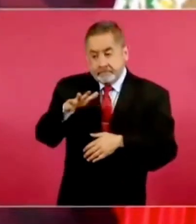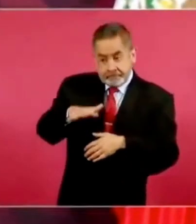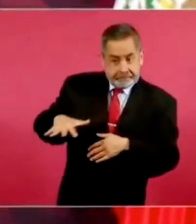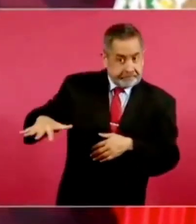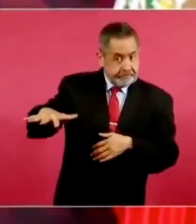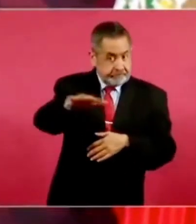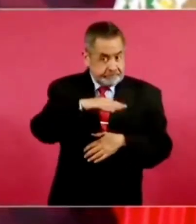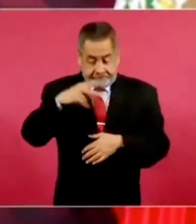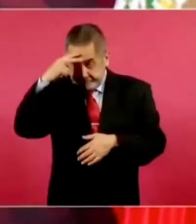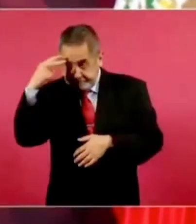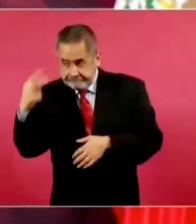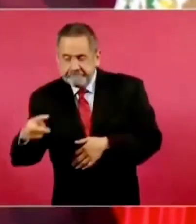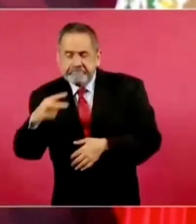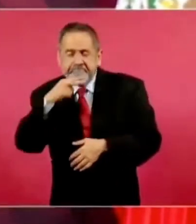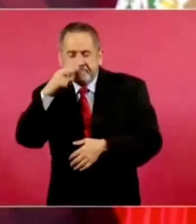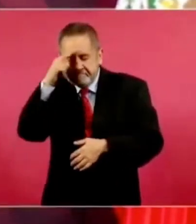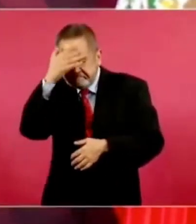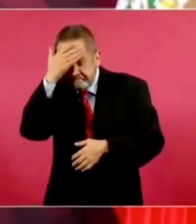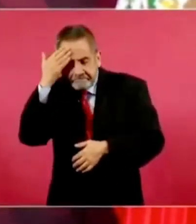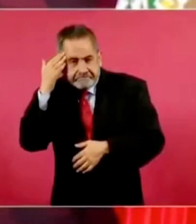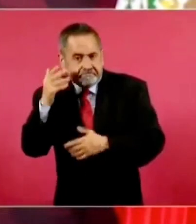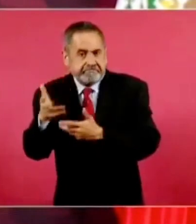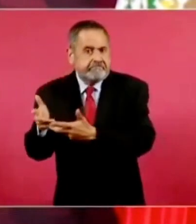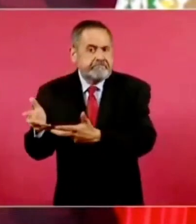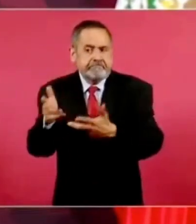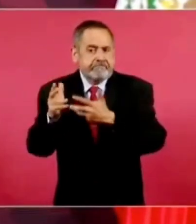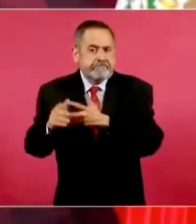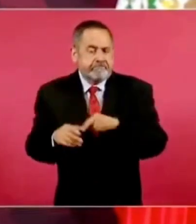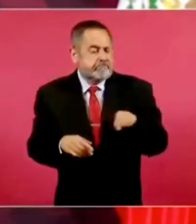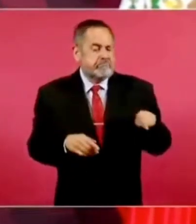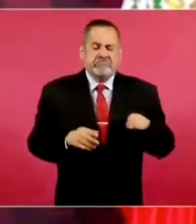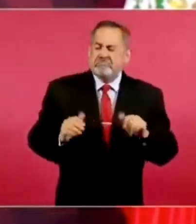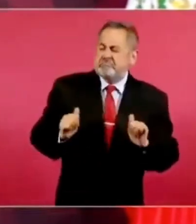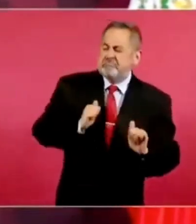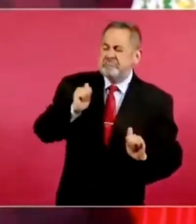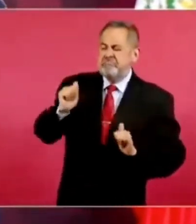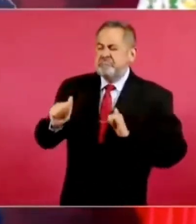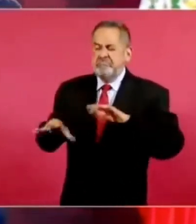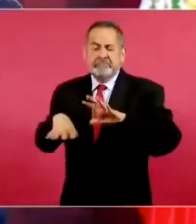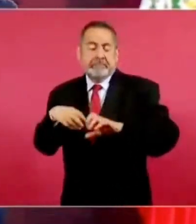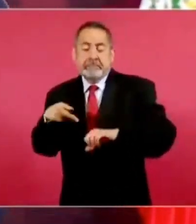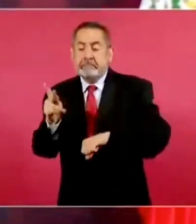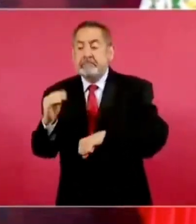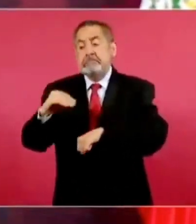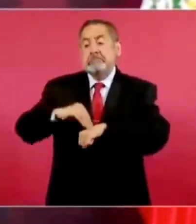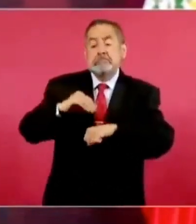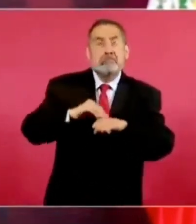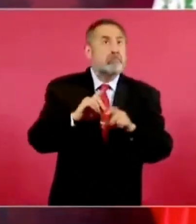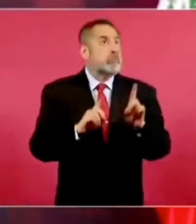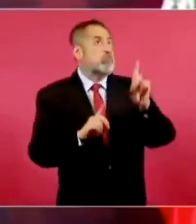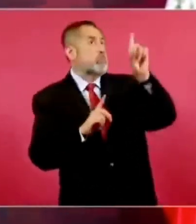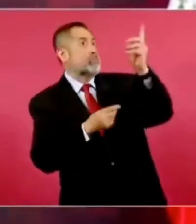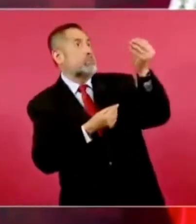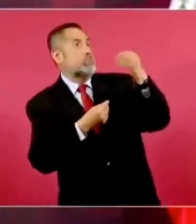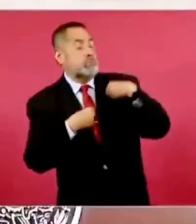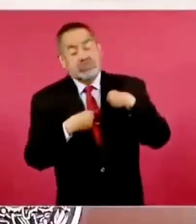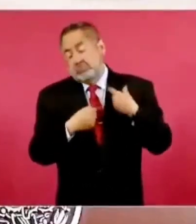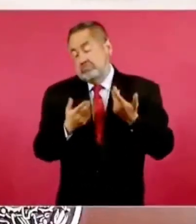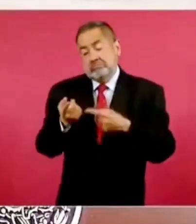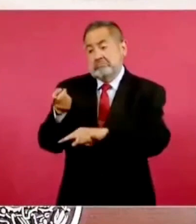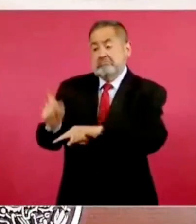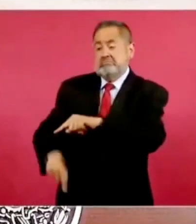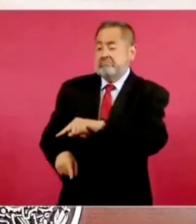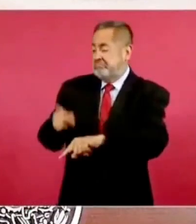los naturales y acumulando pretextos santos y